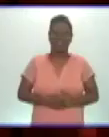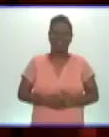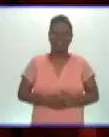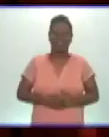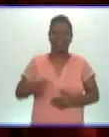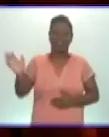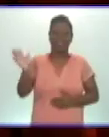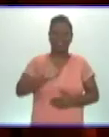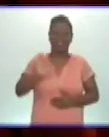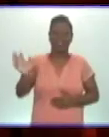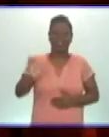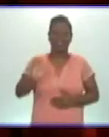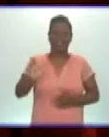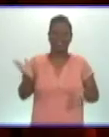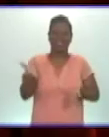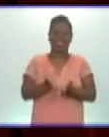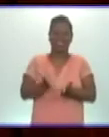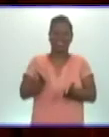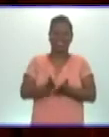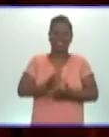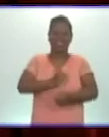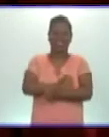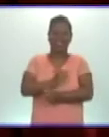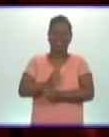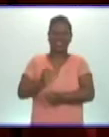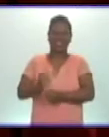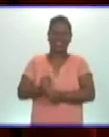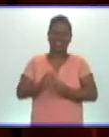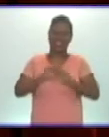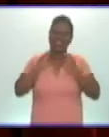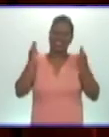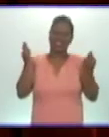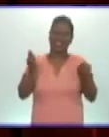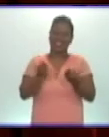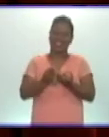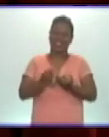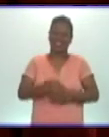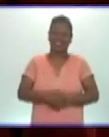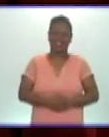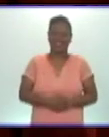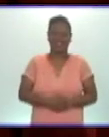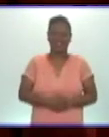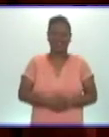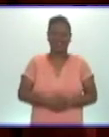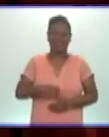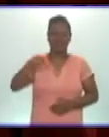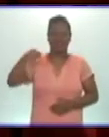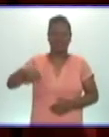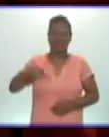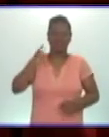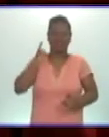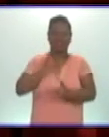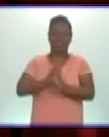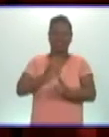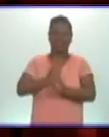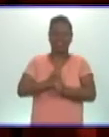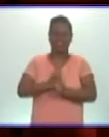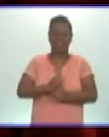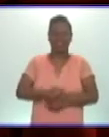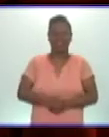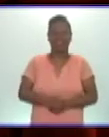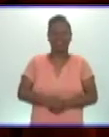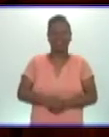Saludos, estudiantes, profesores y familiares. En el encuentro de hoy nos vamos